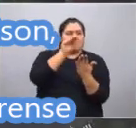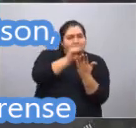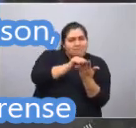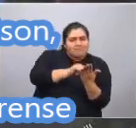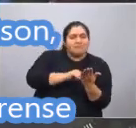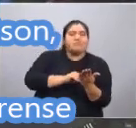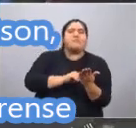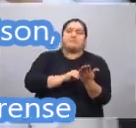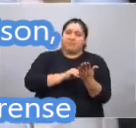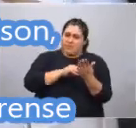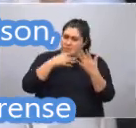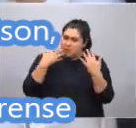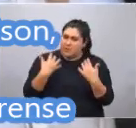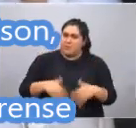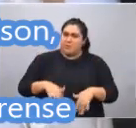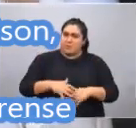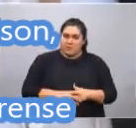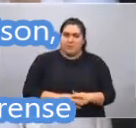Se desbordó